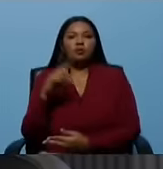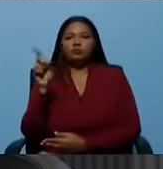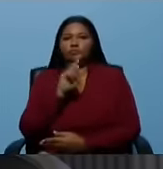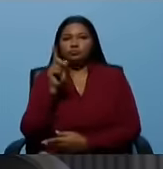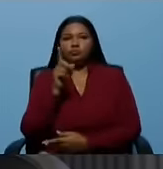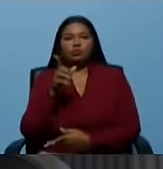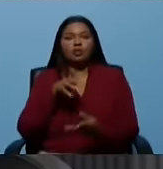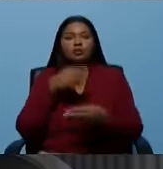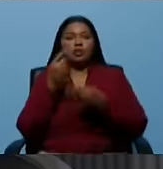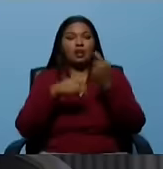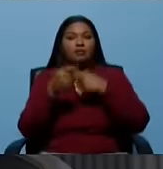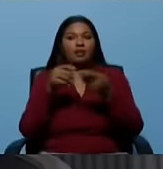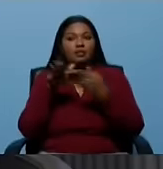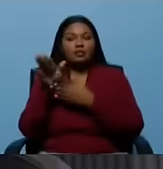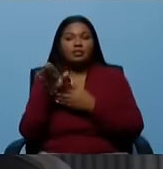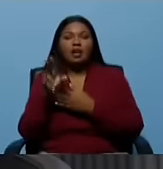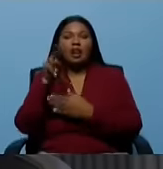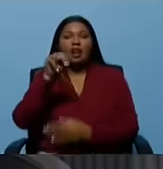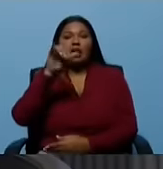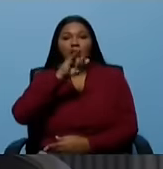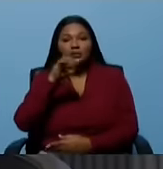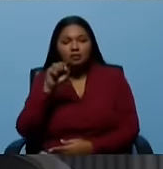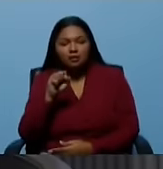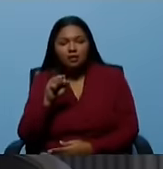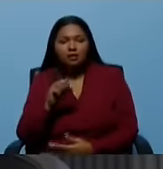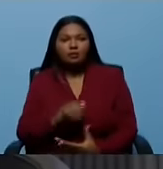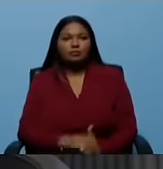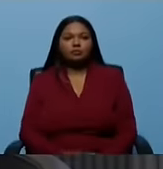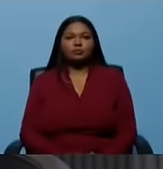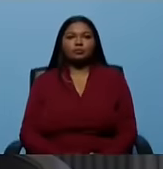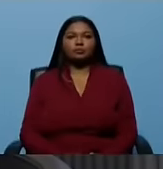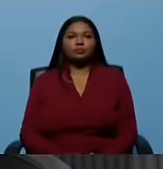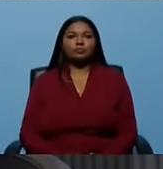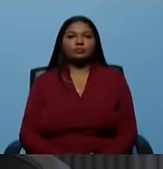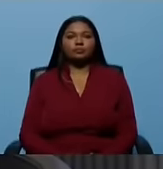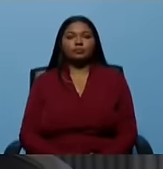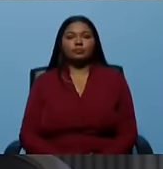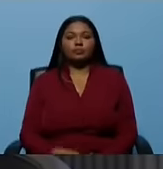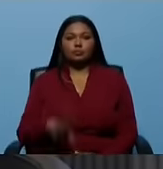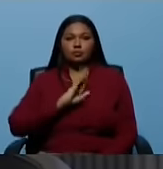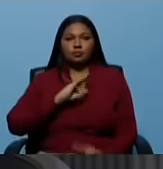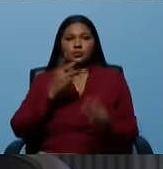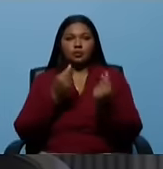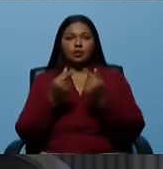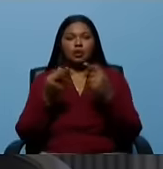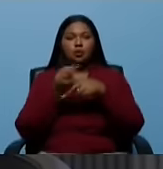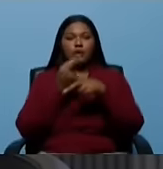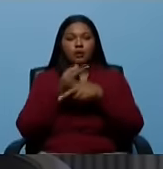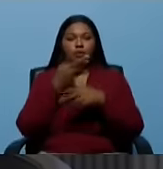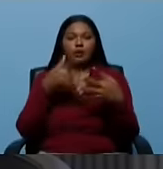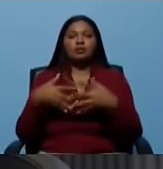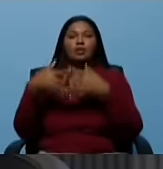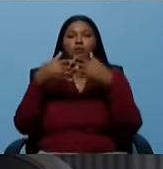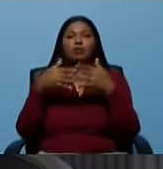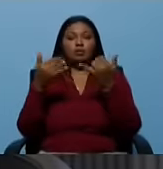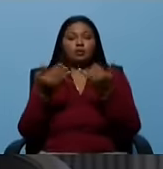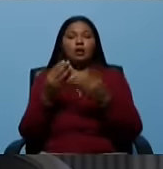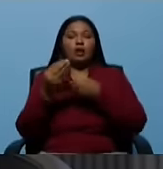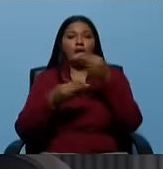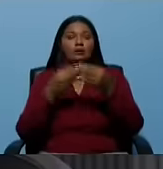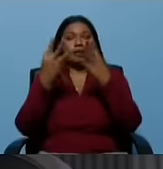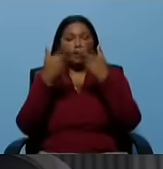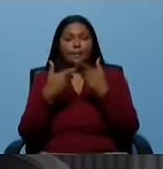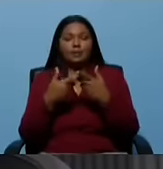NASA las operaciones de la de la estación espacial internacional que se hacen con dinero del gobierno de los Estados Unidos la hacen las empresas